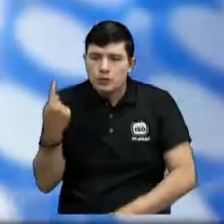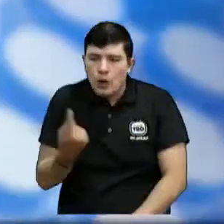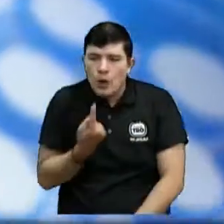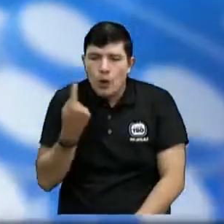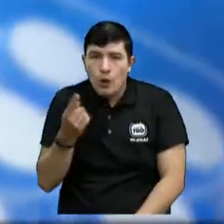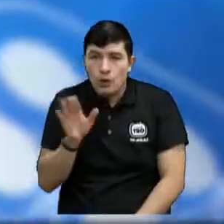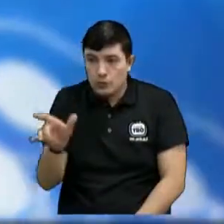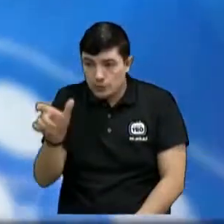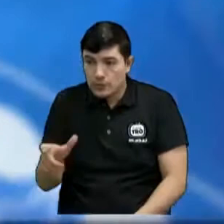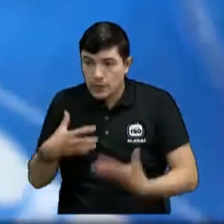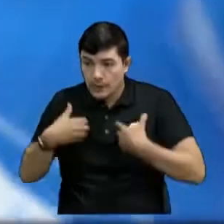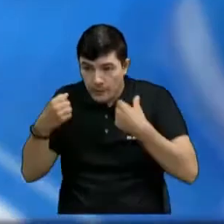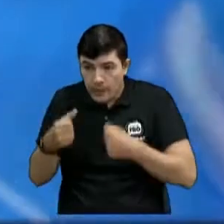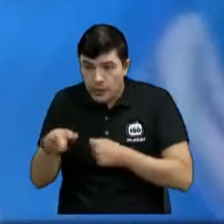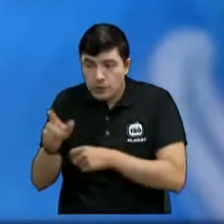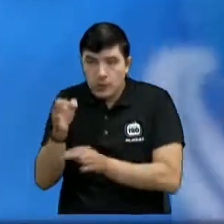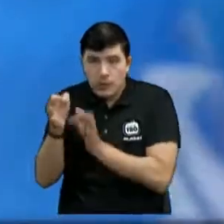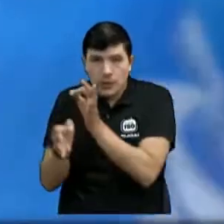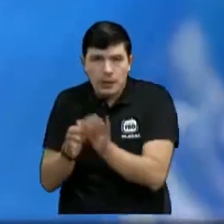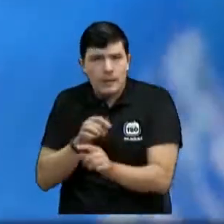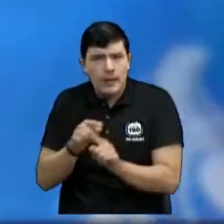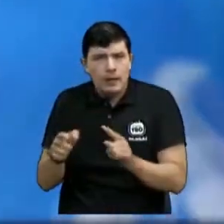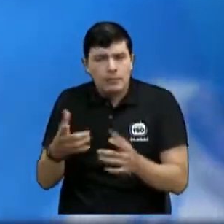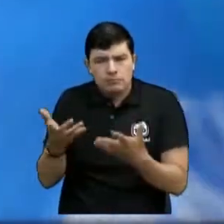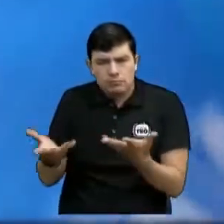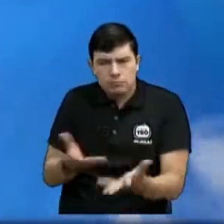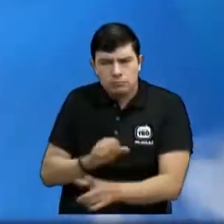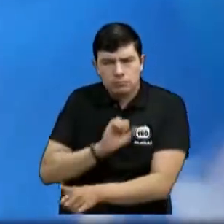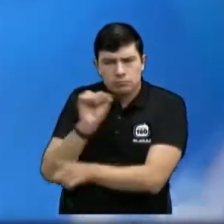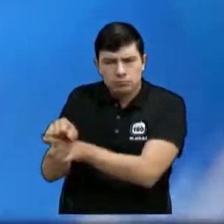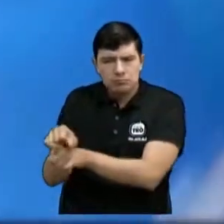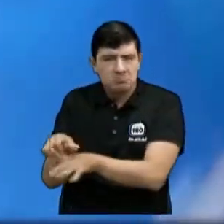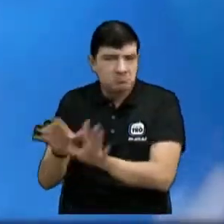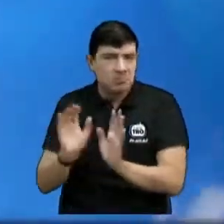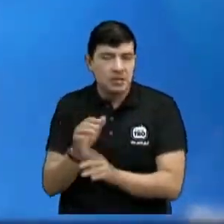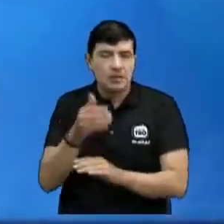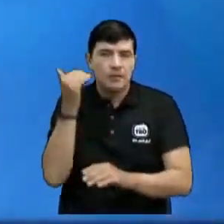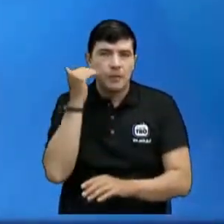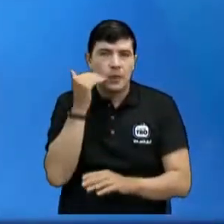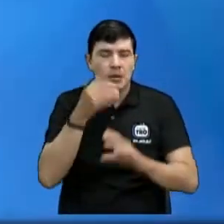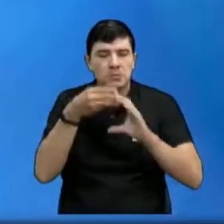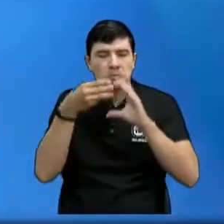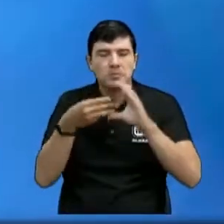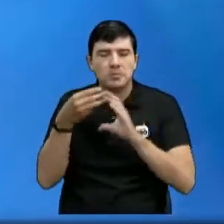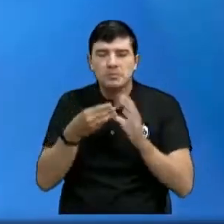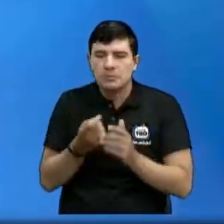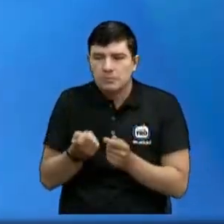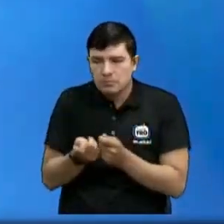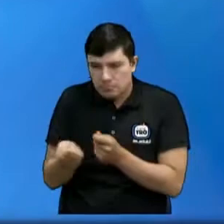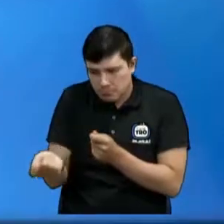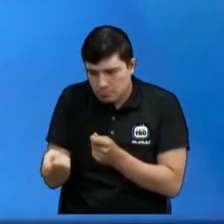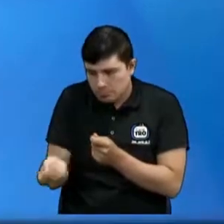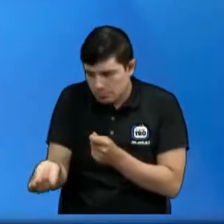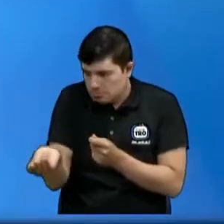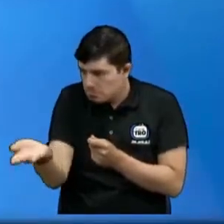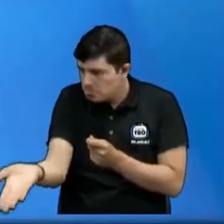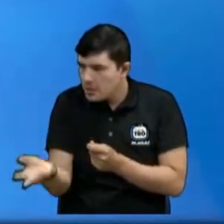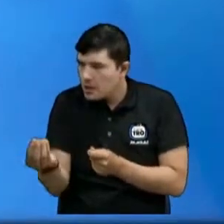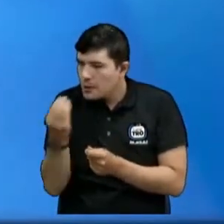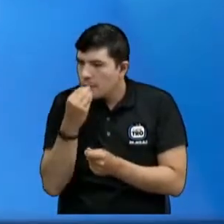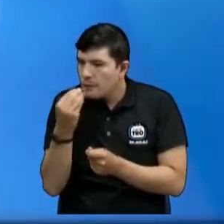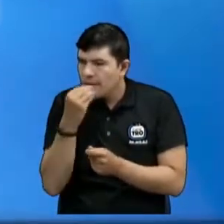cuidado del propietario. Ante el presunto abandono, una señora de la tercera edad se acercó a darle de comer,